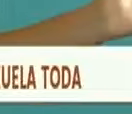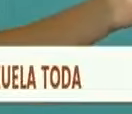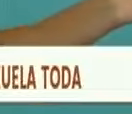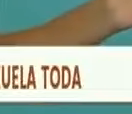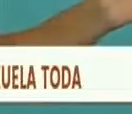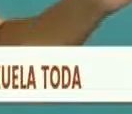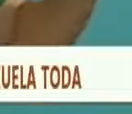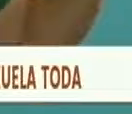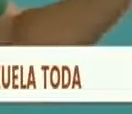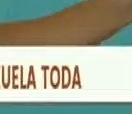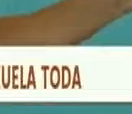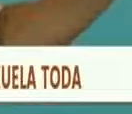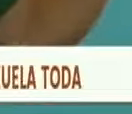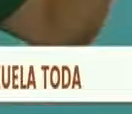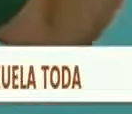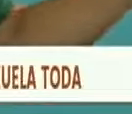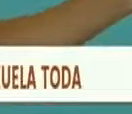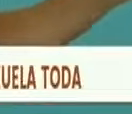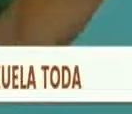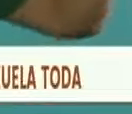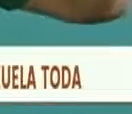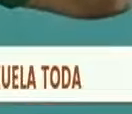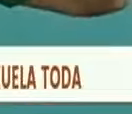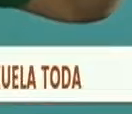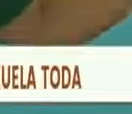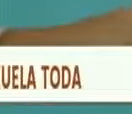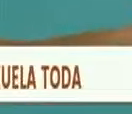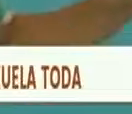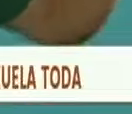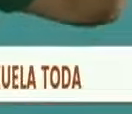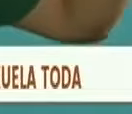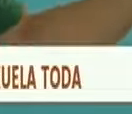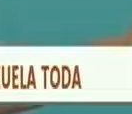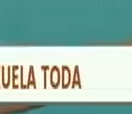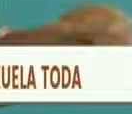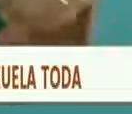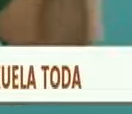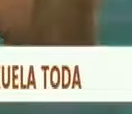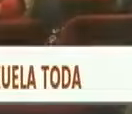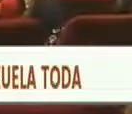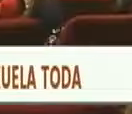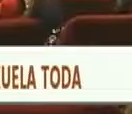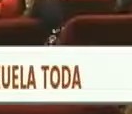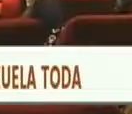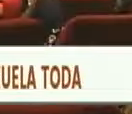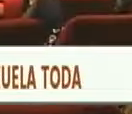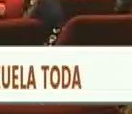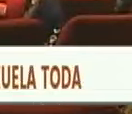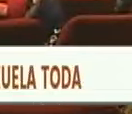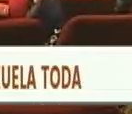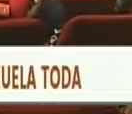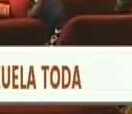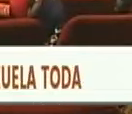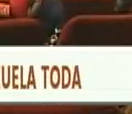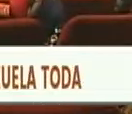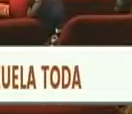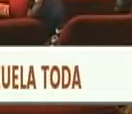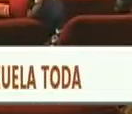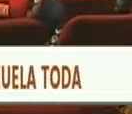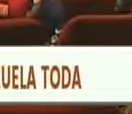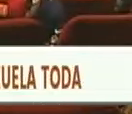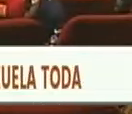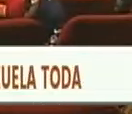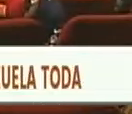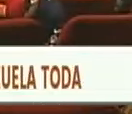Esequibo. Bueno, nosotros convocamos a todos los deportistas, a los cultores, a las madres, a los campesinos, a los periodistas. Esta es una batalla y